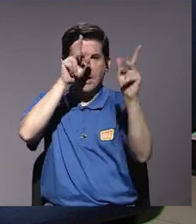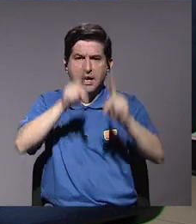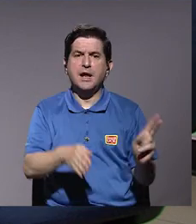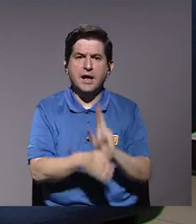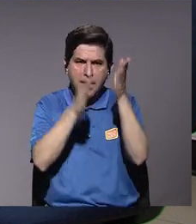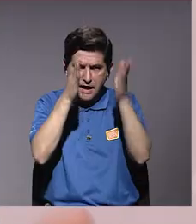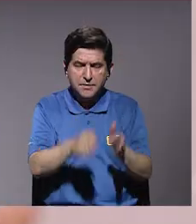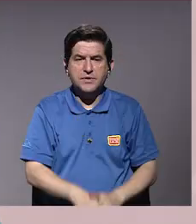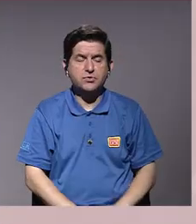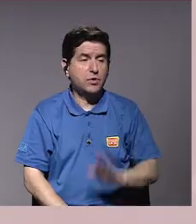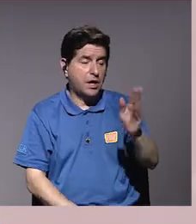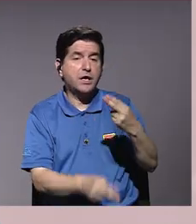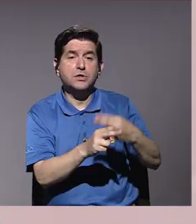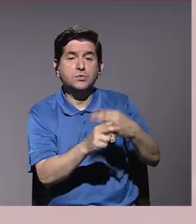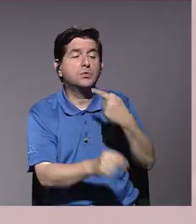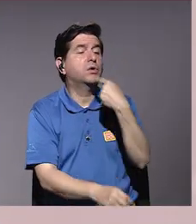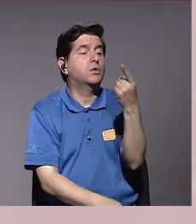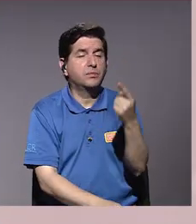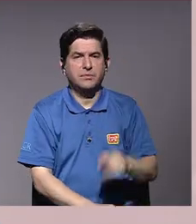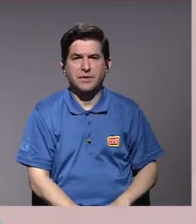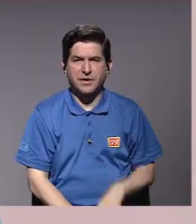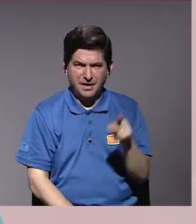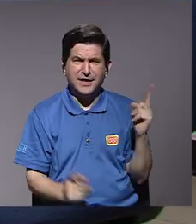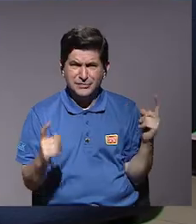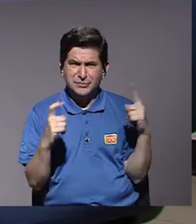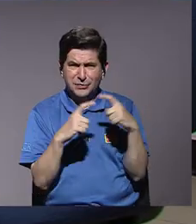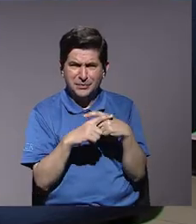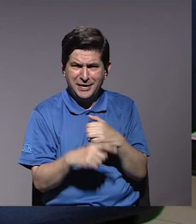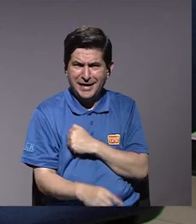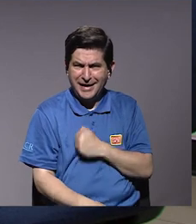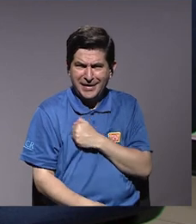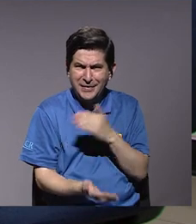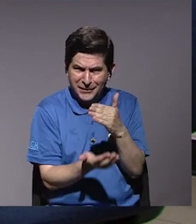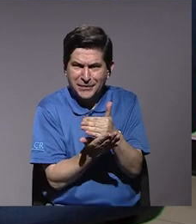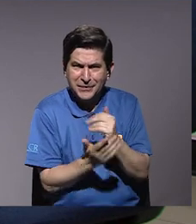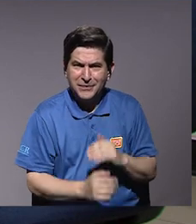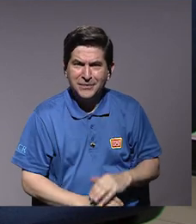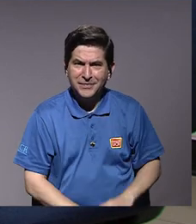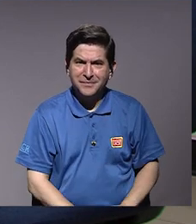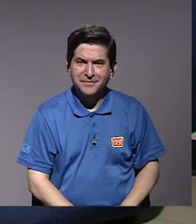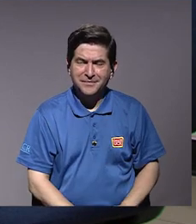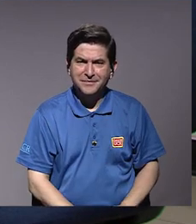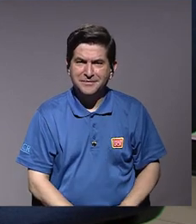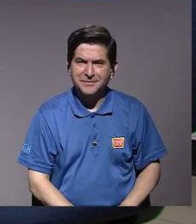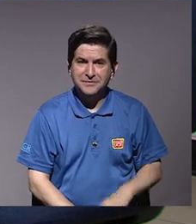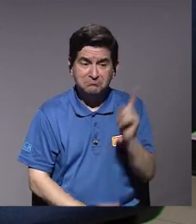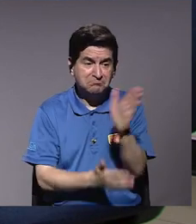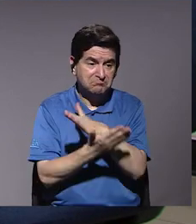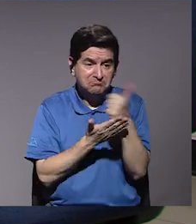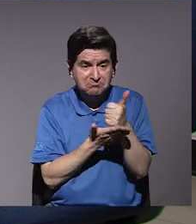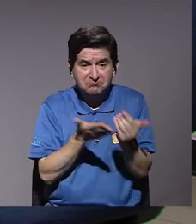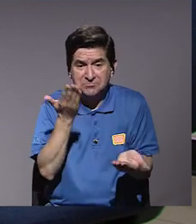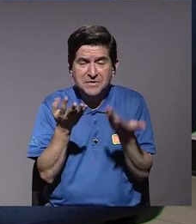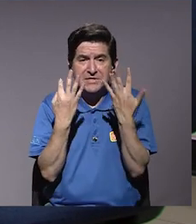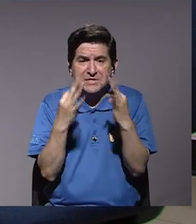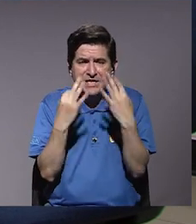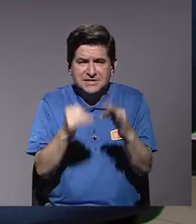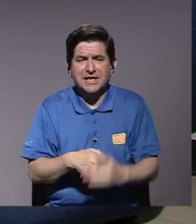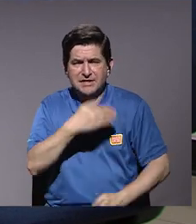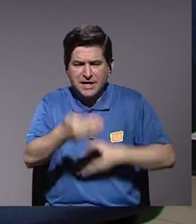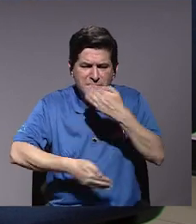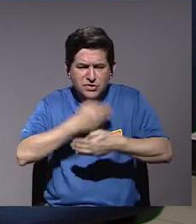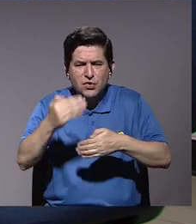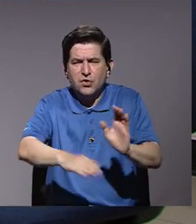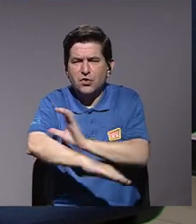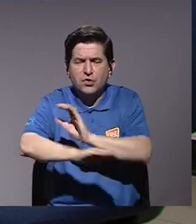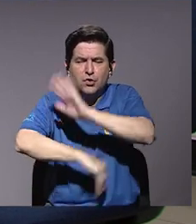persona usuaria, llamarla por su nombre. Sí. Eso es un poquito complicado, perdón que lo interrumpa, porque por un lado pues está tratando de